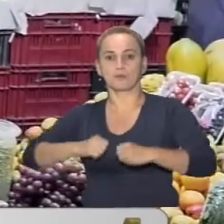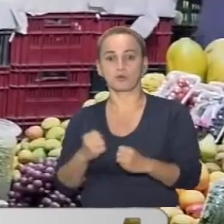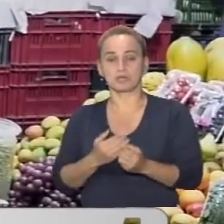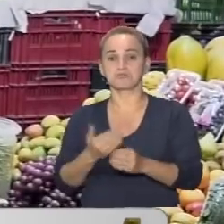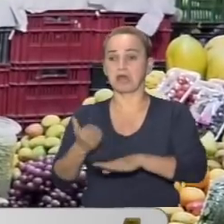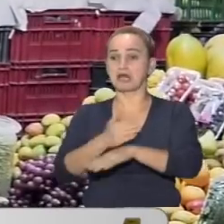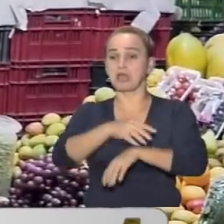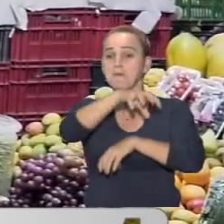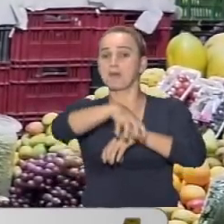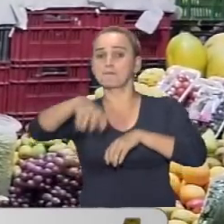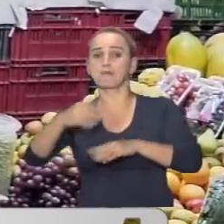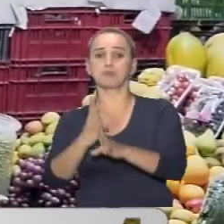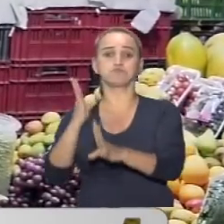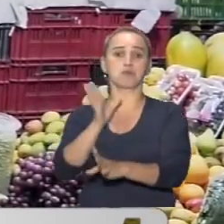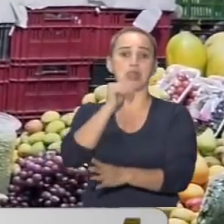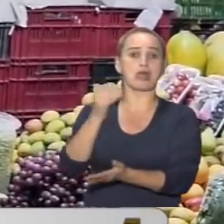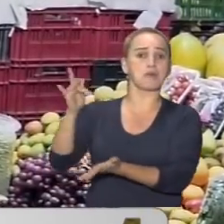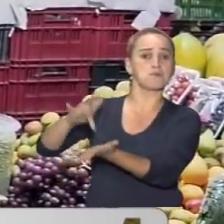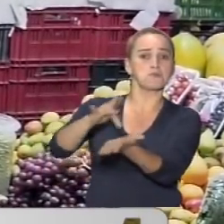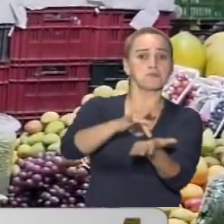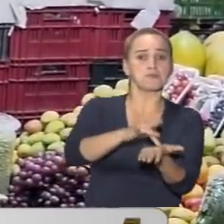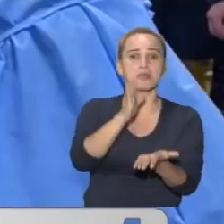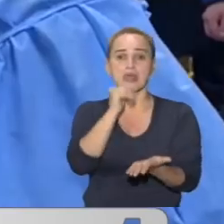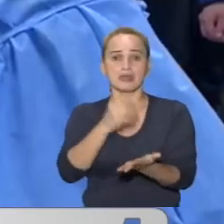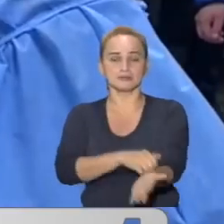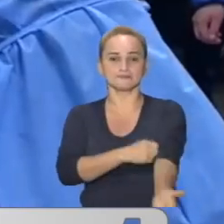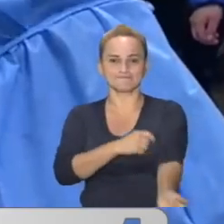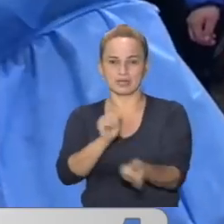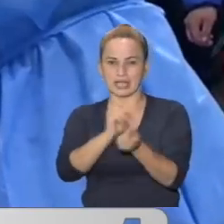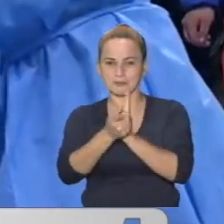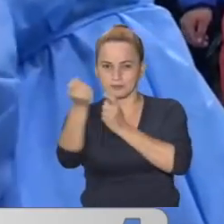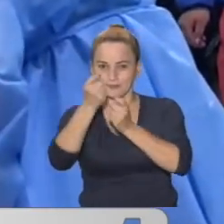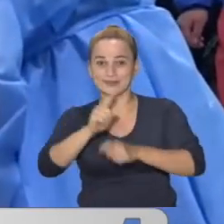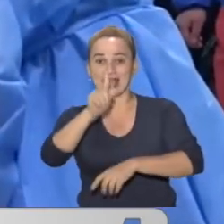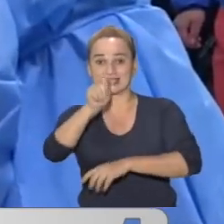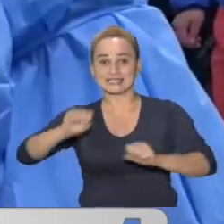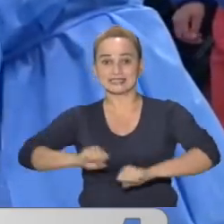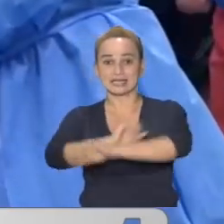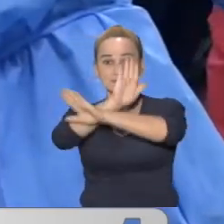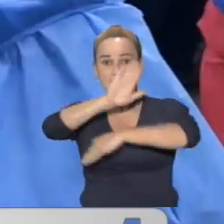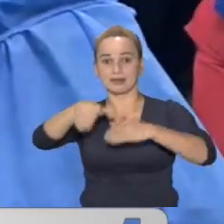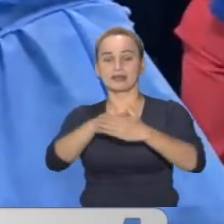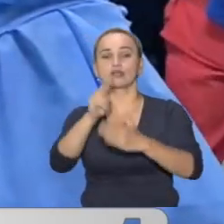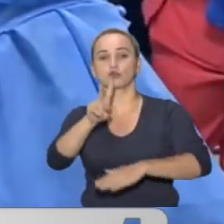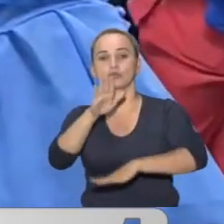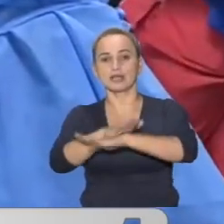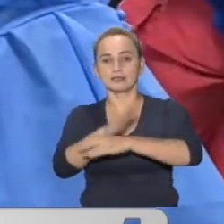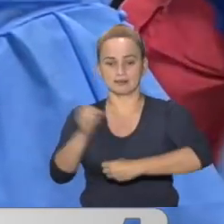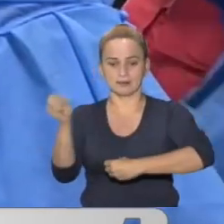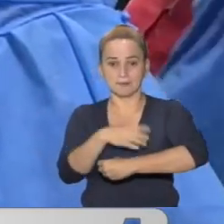baja participación ciudadana en los puntos de inmunización. Desde las 6 de la mañana y hasta las 2 de la tarde, los